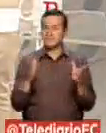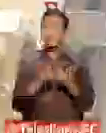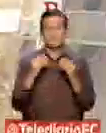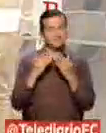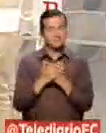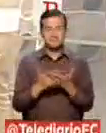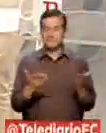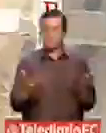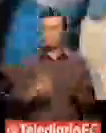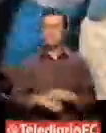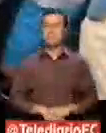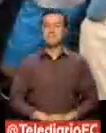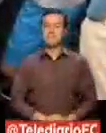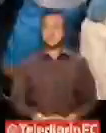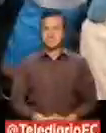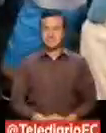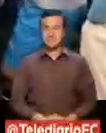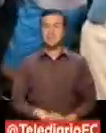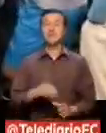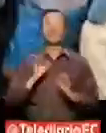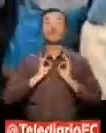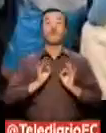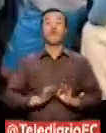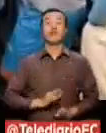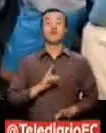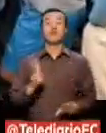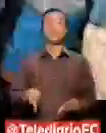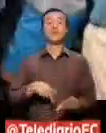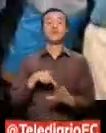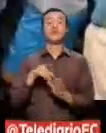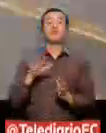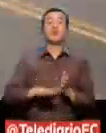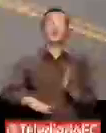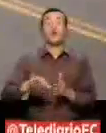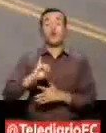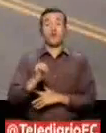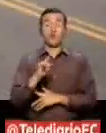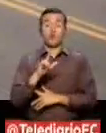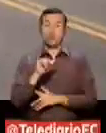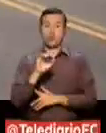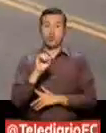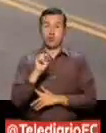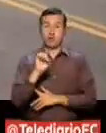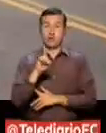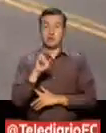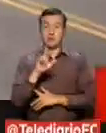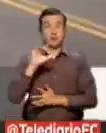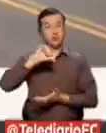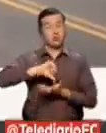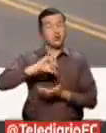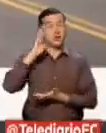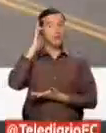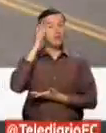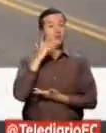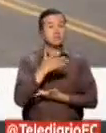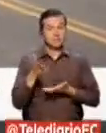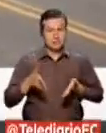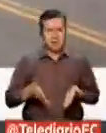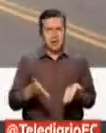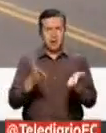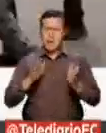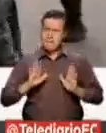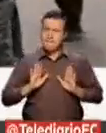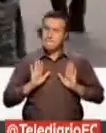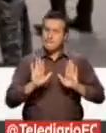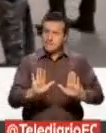detalles. Los choferes profesionales de la parroquia de Julio Andrade de la ciudad de Tulcán se tomaron la carretera de la